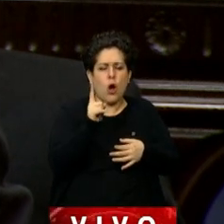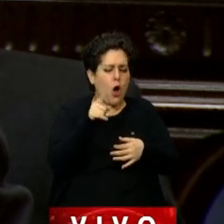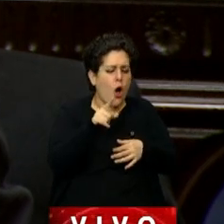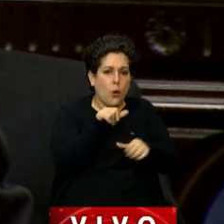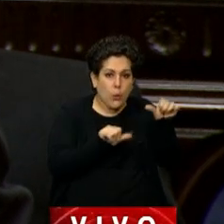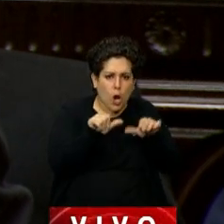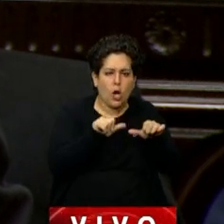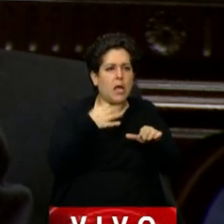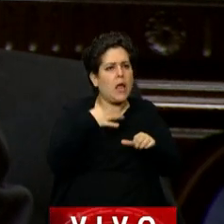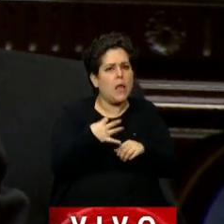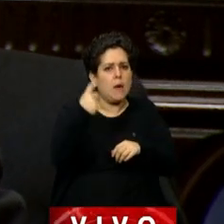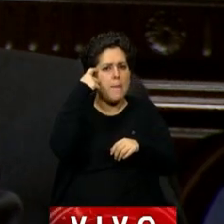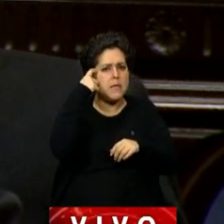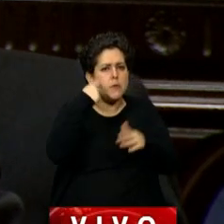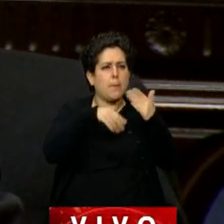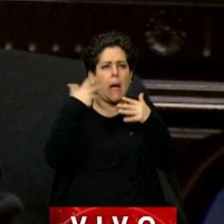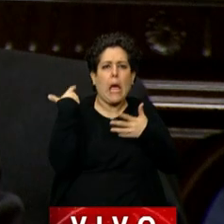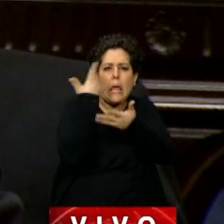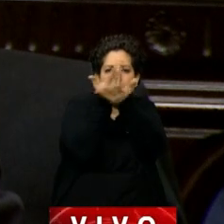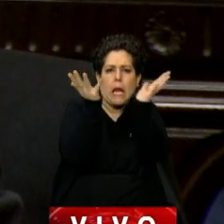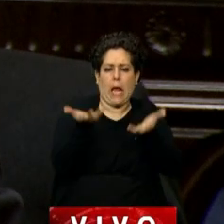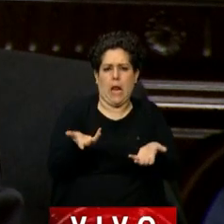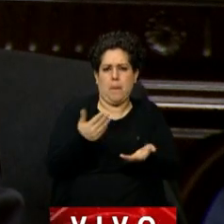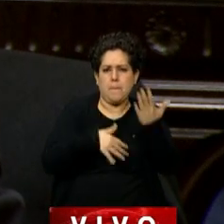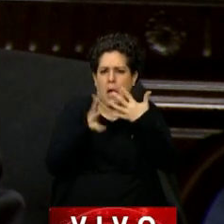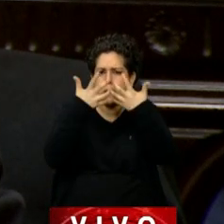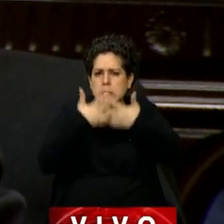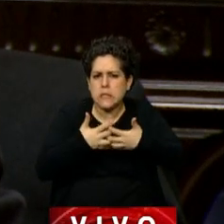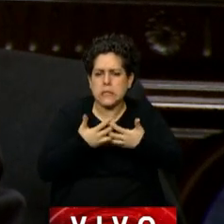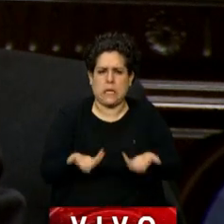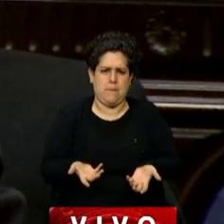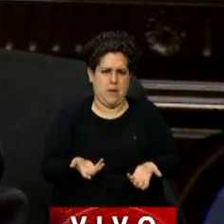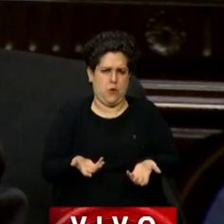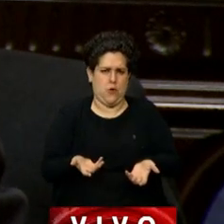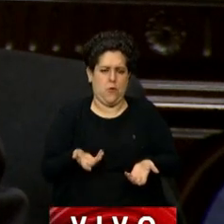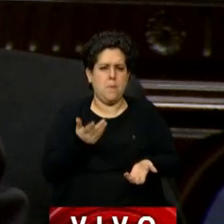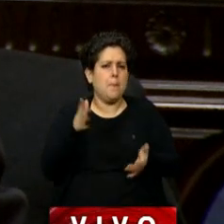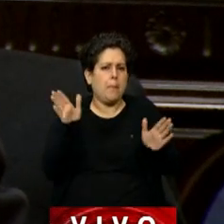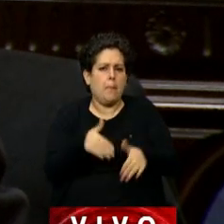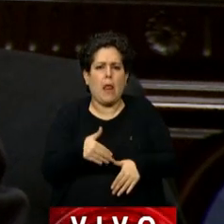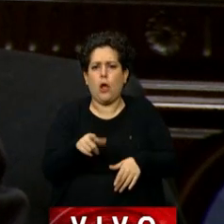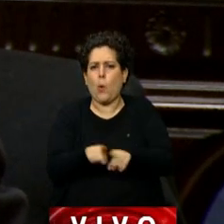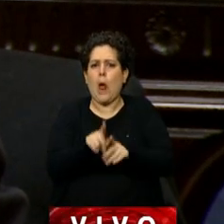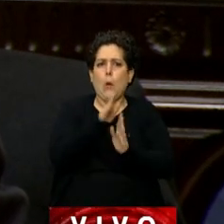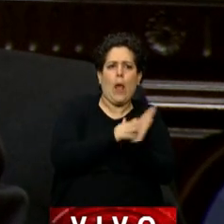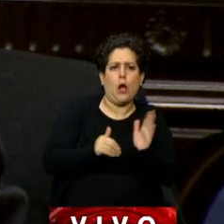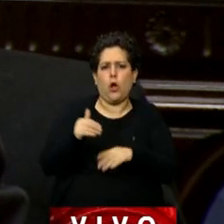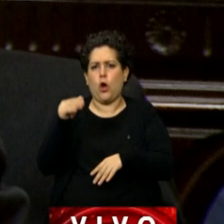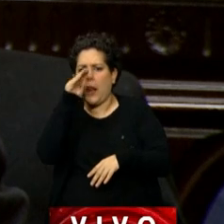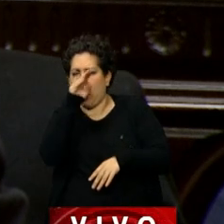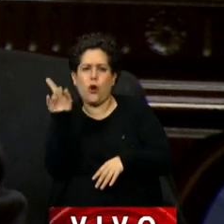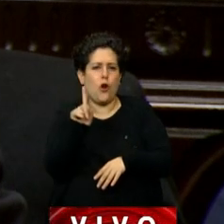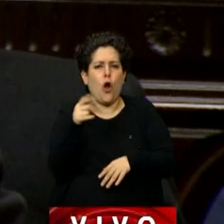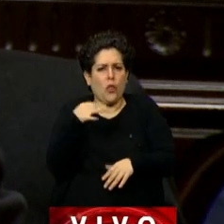un pensamiento más global, más sistémico, más holístico y menos blanco o negro.